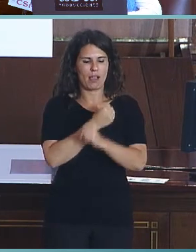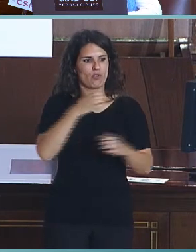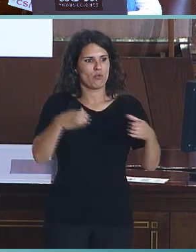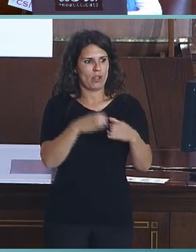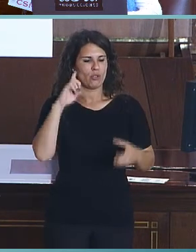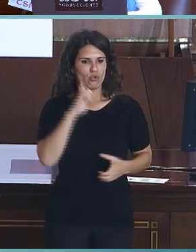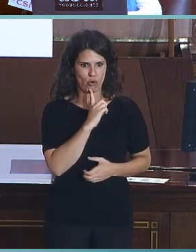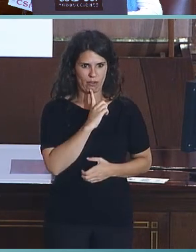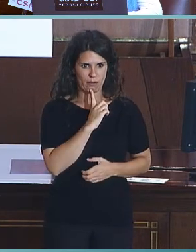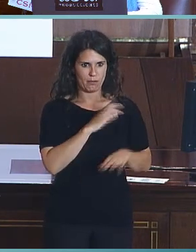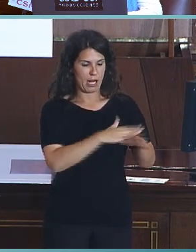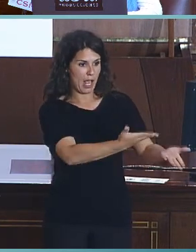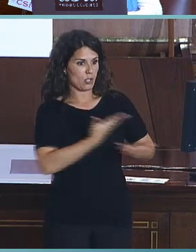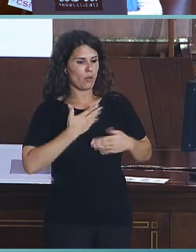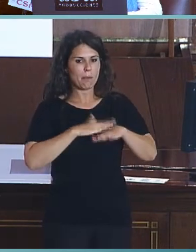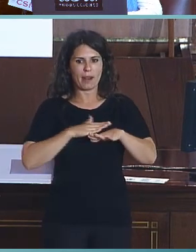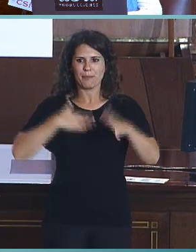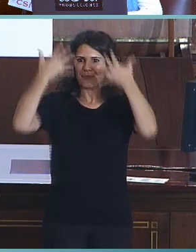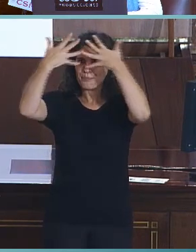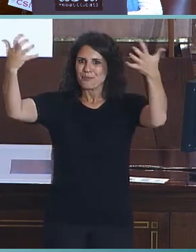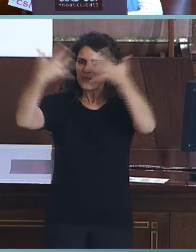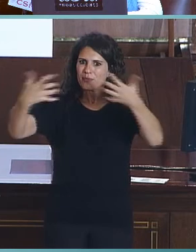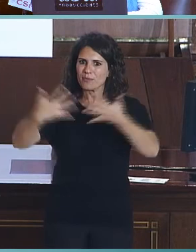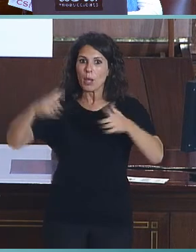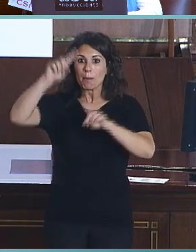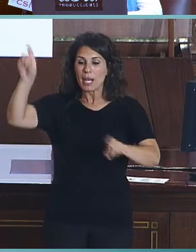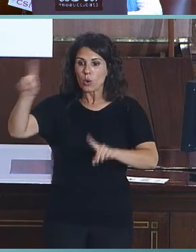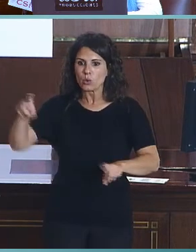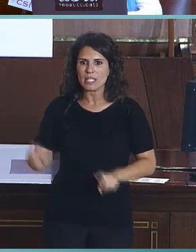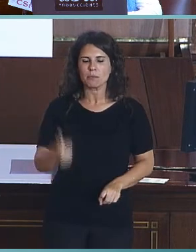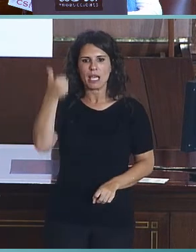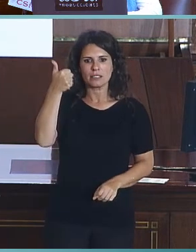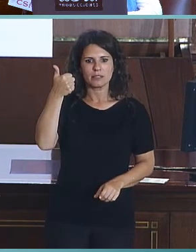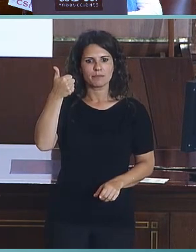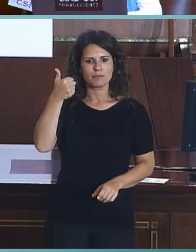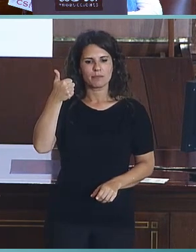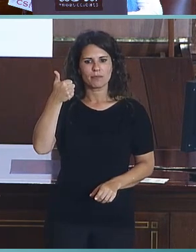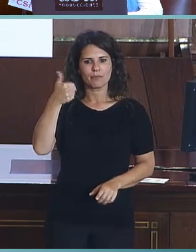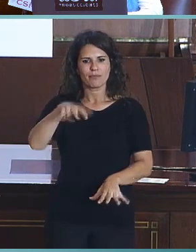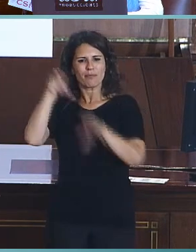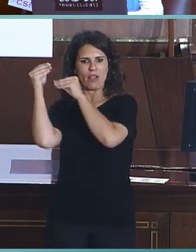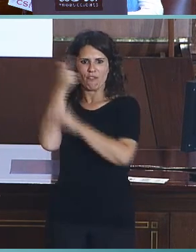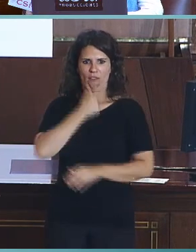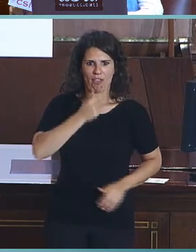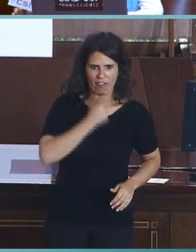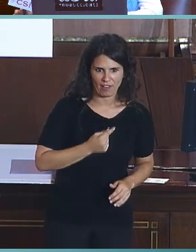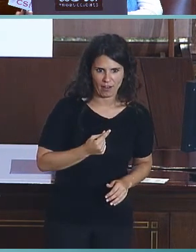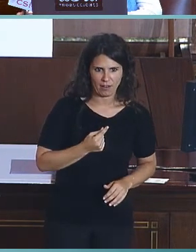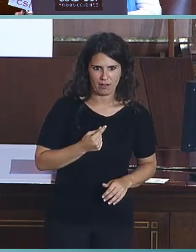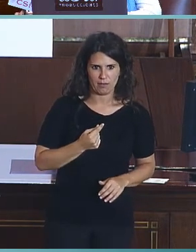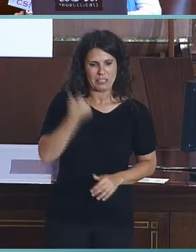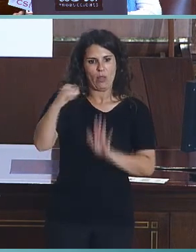así tratar de pulir los enunciados de nuestras preguntas y que fueran más comprensibles.